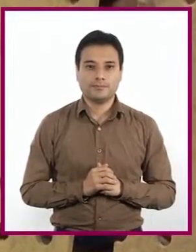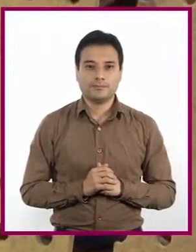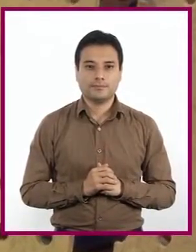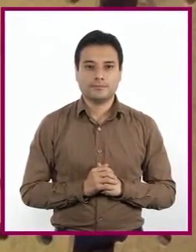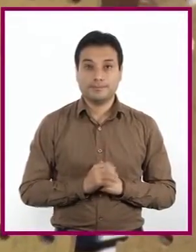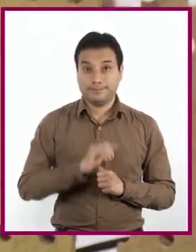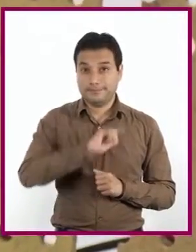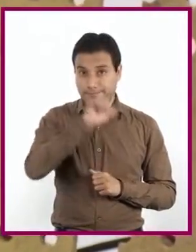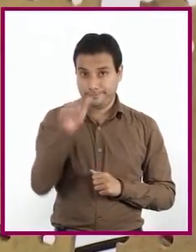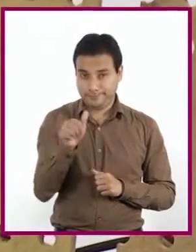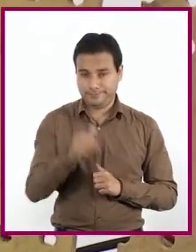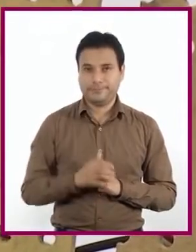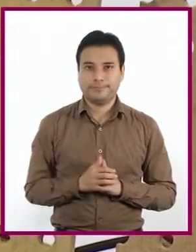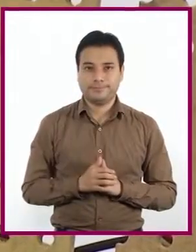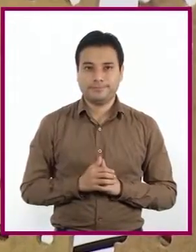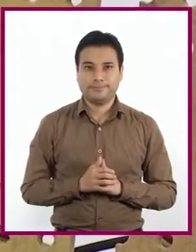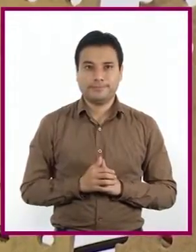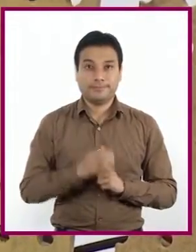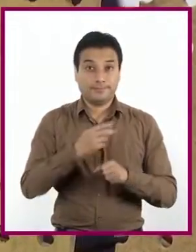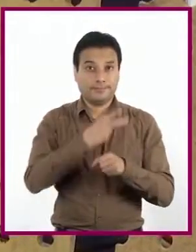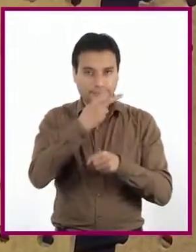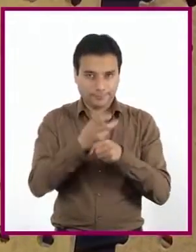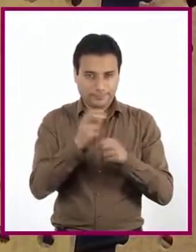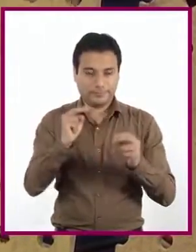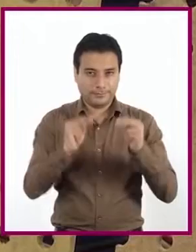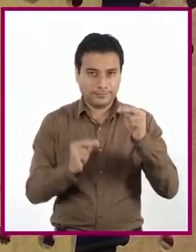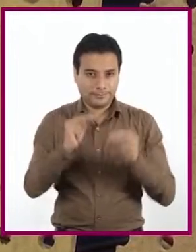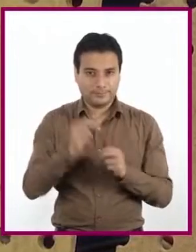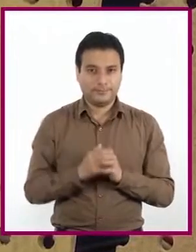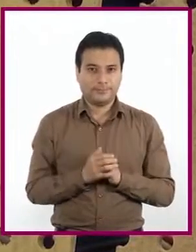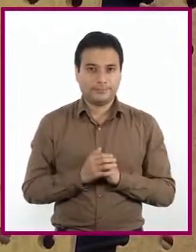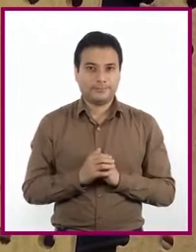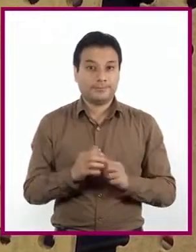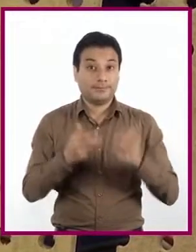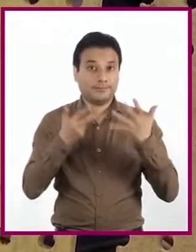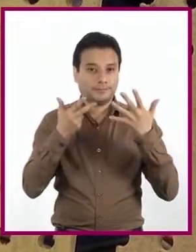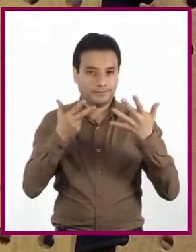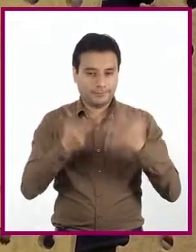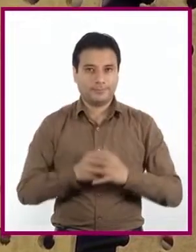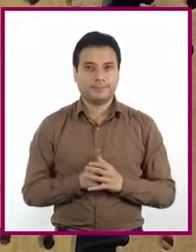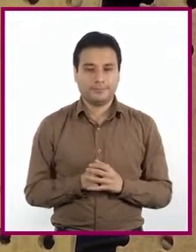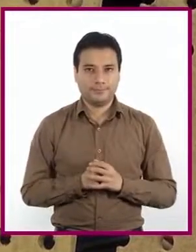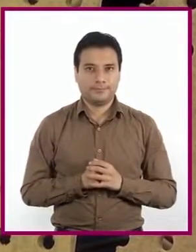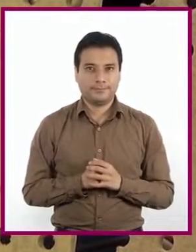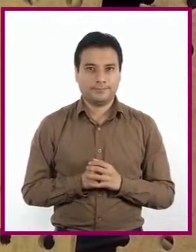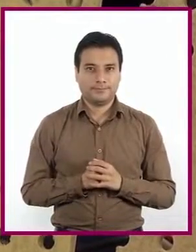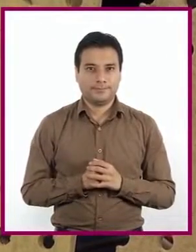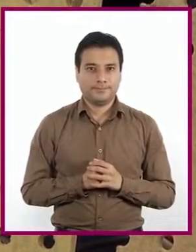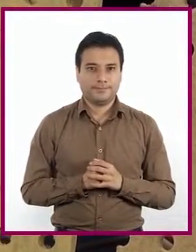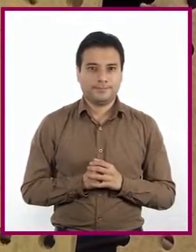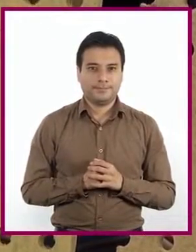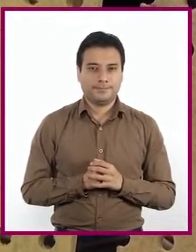Después, en la siguiente órbita tenemos 8 electrones. Voy a prender de 4 en 4.